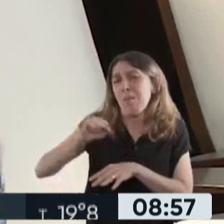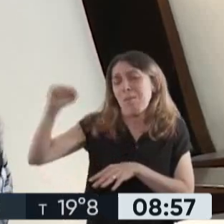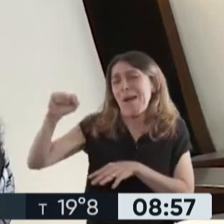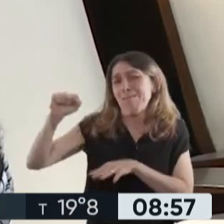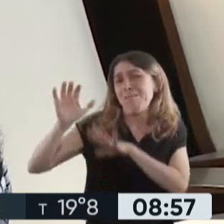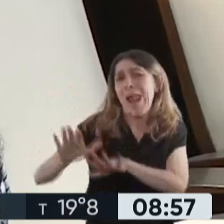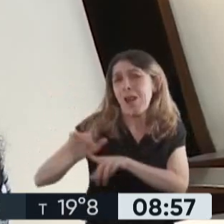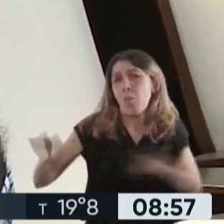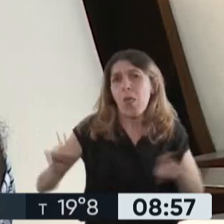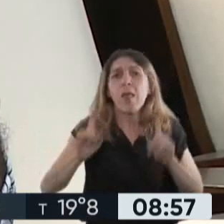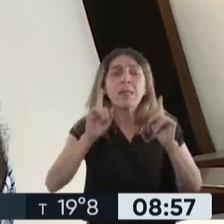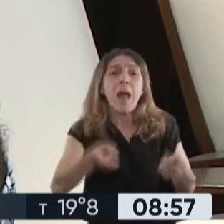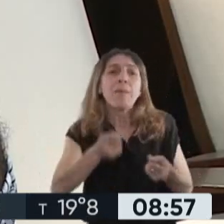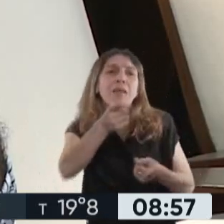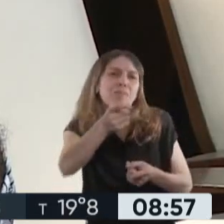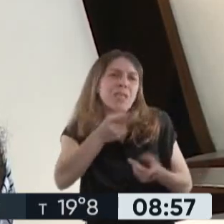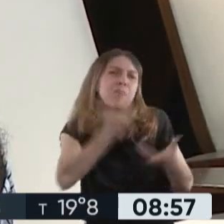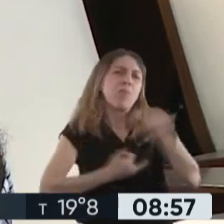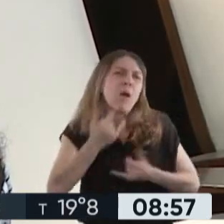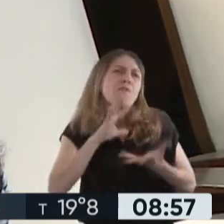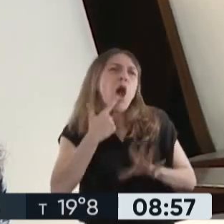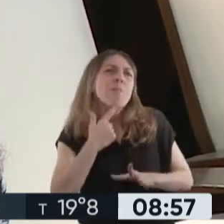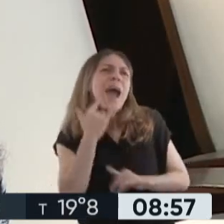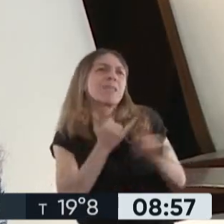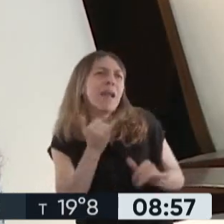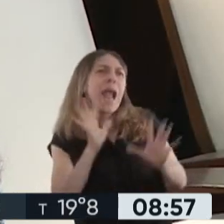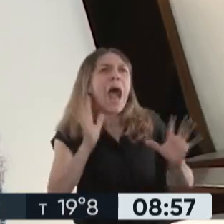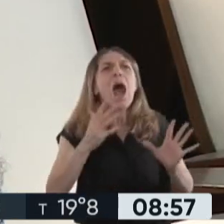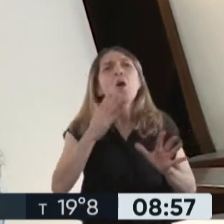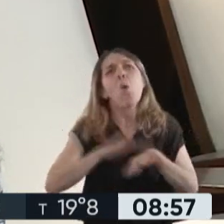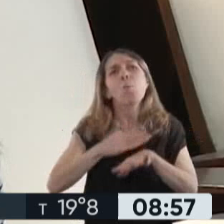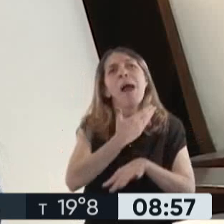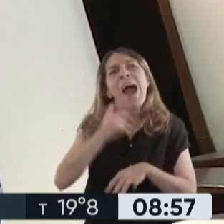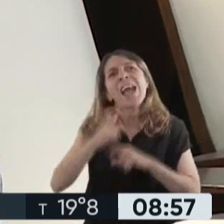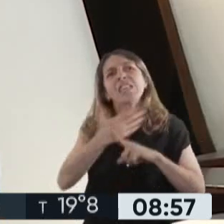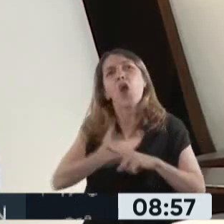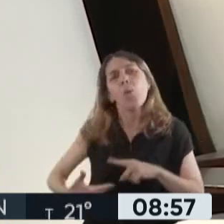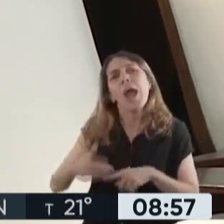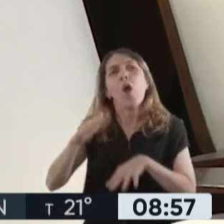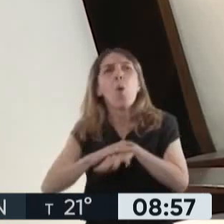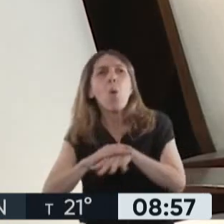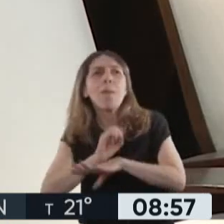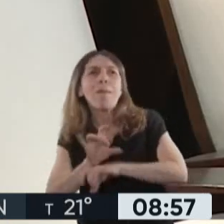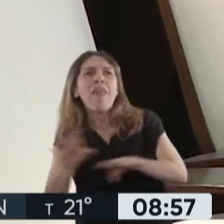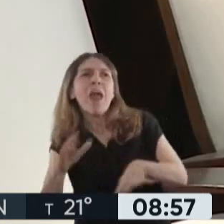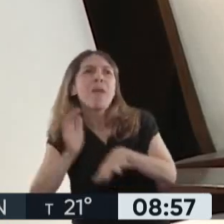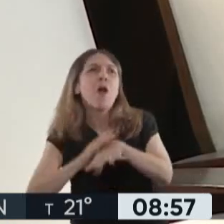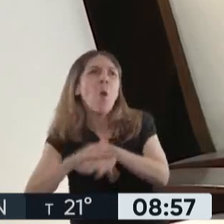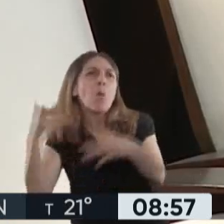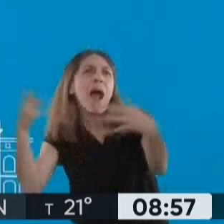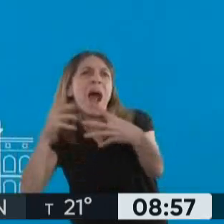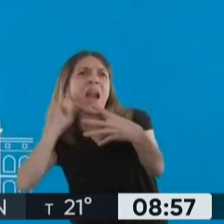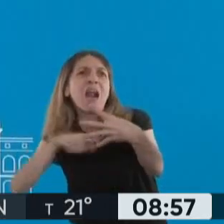justifican con lo que ocurrió con el gobierno anterior, luego obviamente con la pandemia y ahora con lo que está ocurriendo en Europa del Este con el conflicto Ucrania y